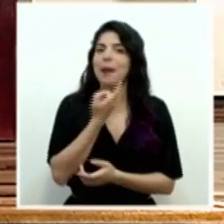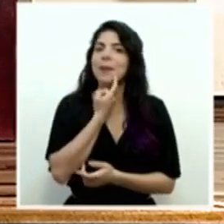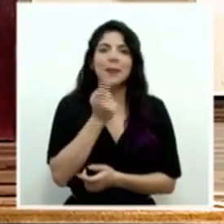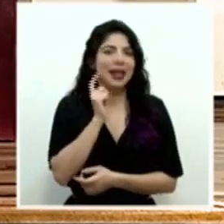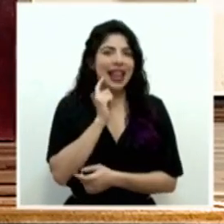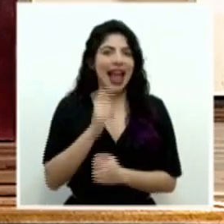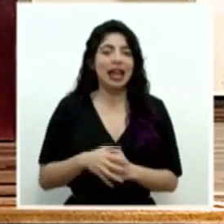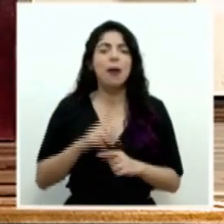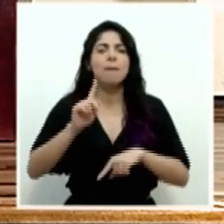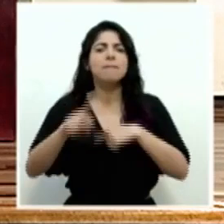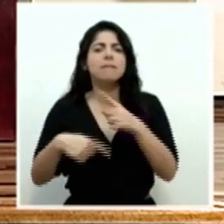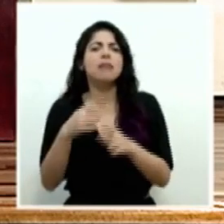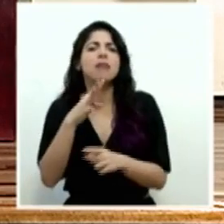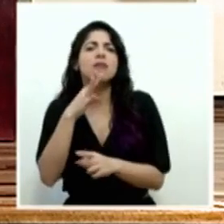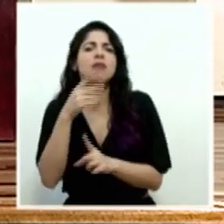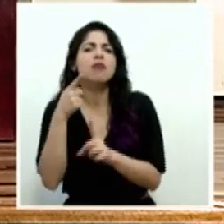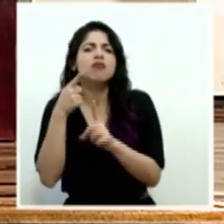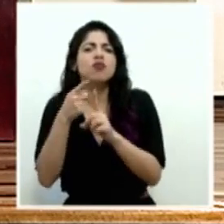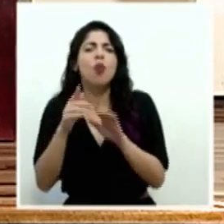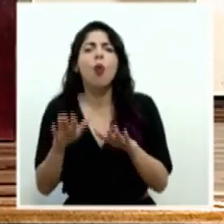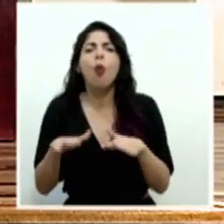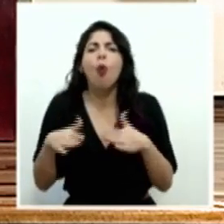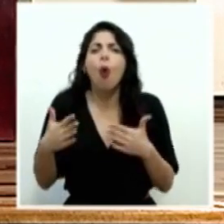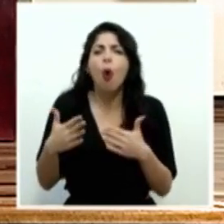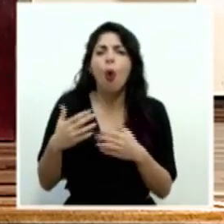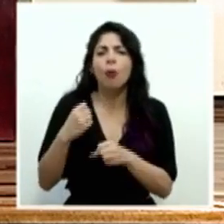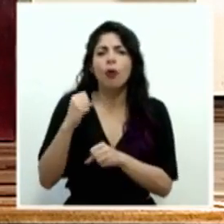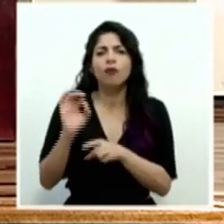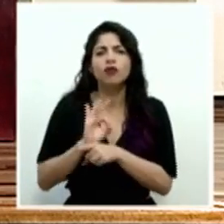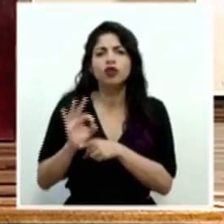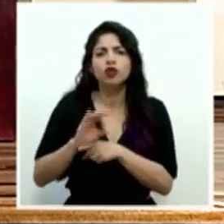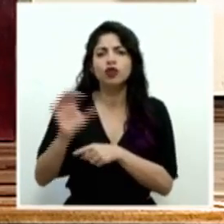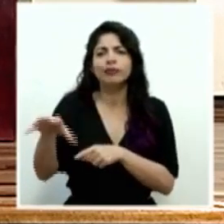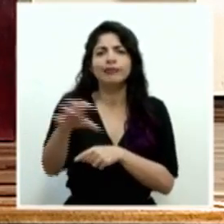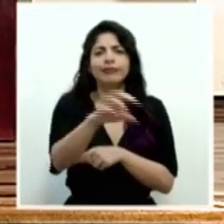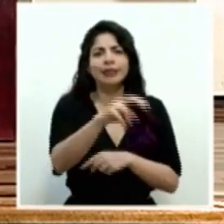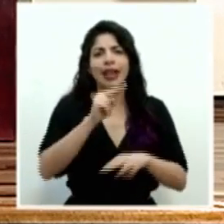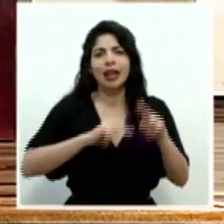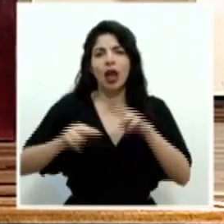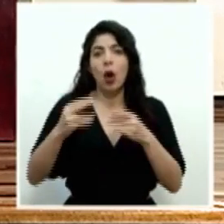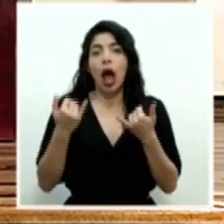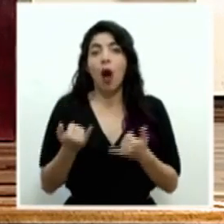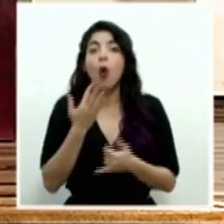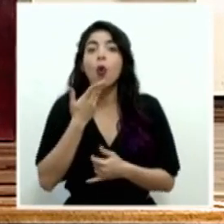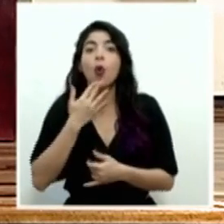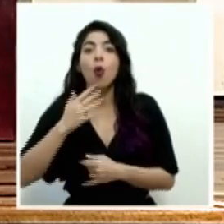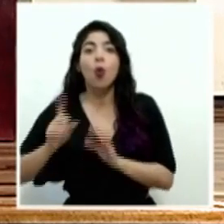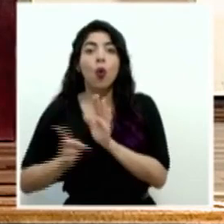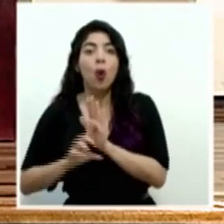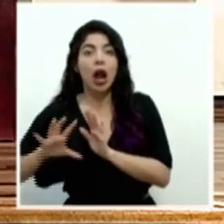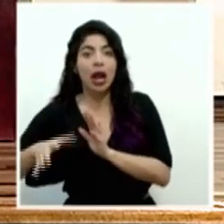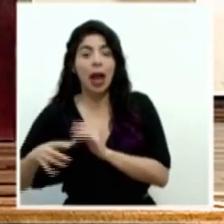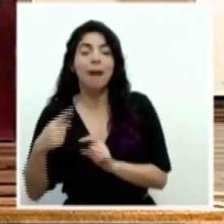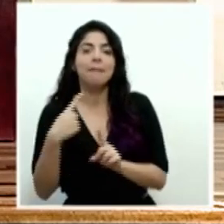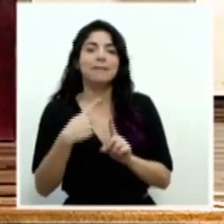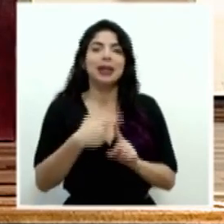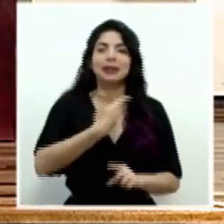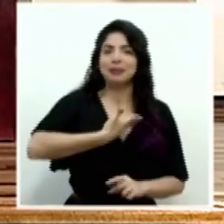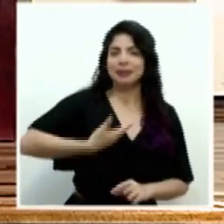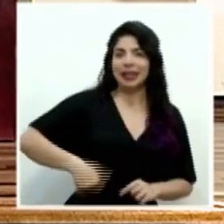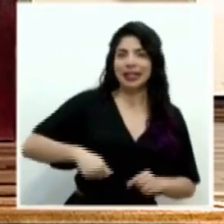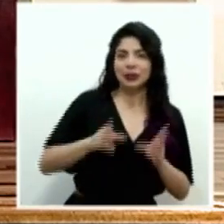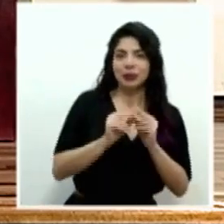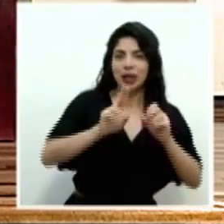Pilar Garrido, quien se va a referir sobre cómo van a operar los establecimientos que se encuentran en alerta naranja, y al presidente de la